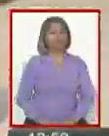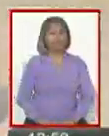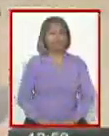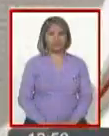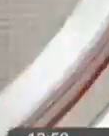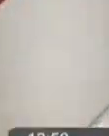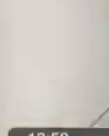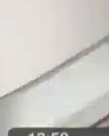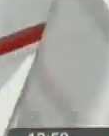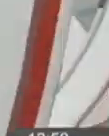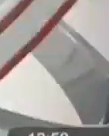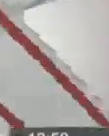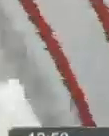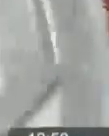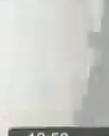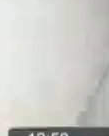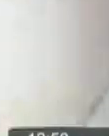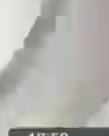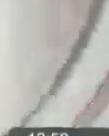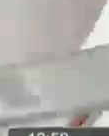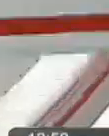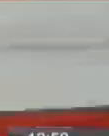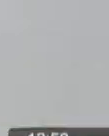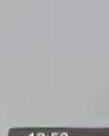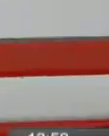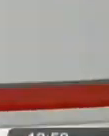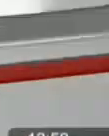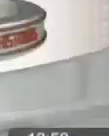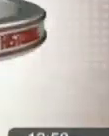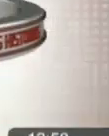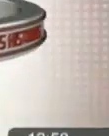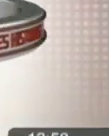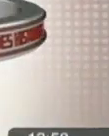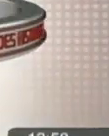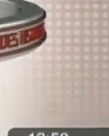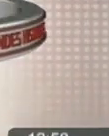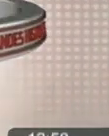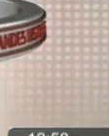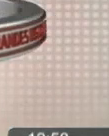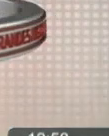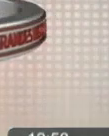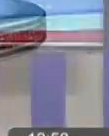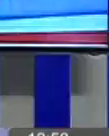golpiza. En instantes, en Al Día.